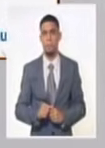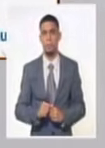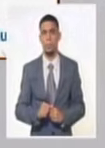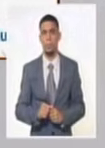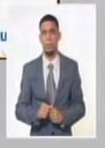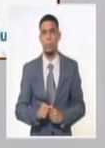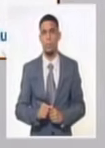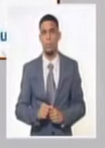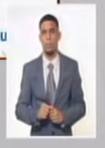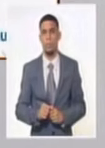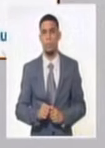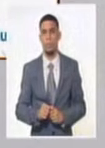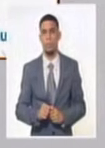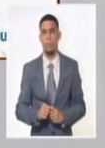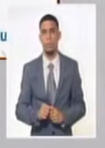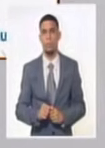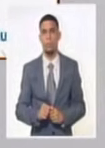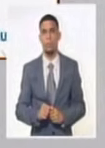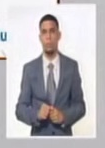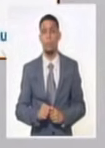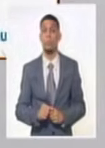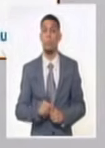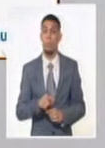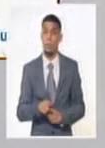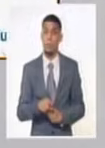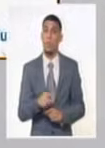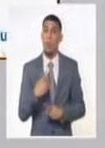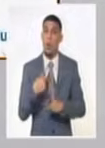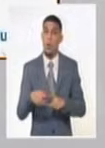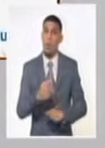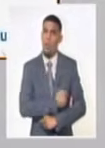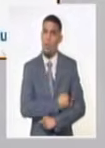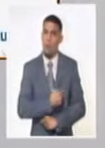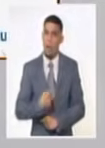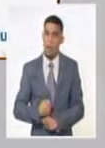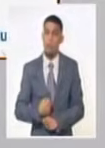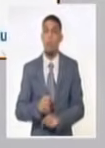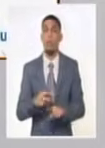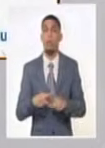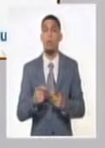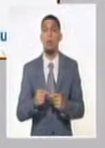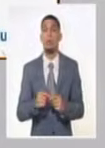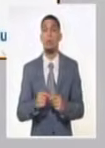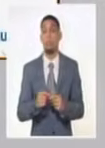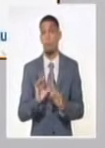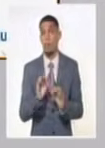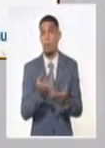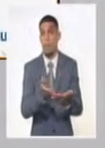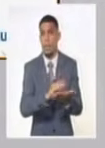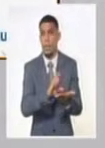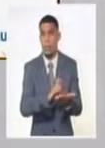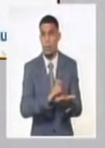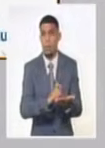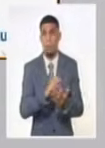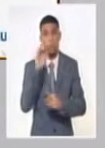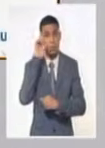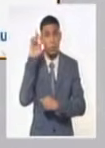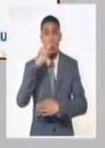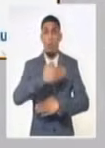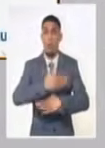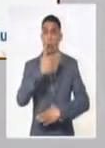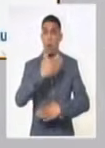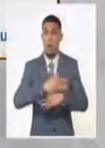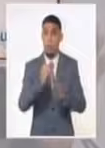Eso significará otro gran esfuerzo desde el punto de vista del aseguramiento material. Estamos en un bloqueo energético